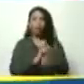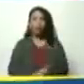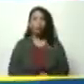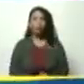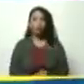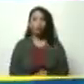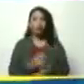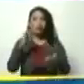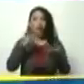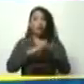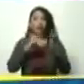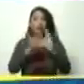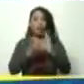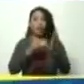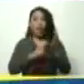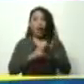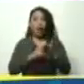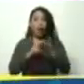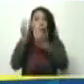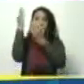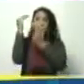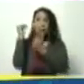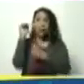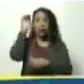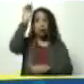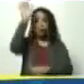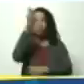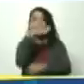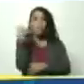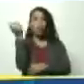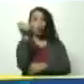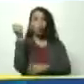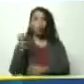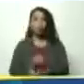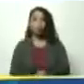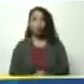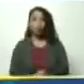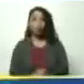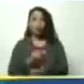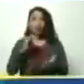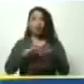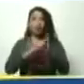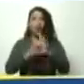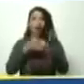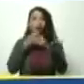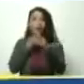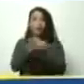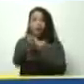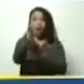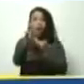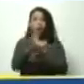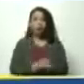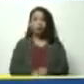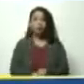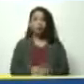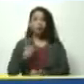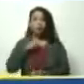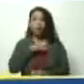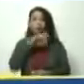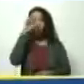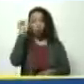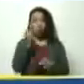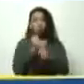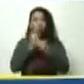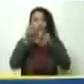significa la esperanza de un futuro mejor significa la lealtad de nuestra causa